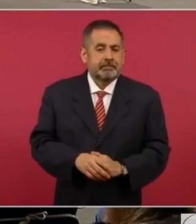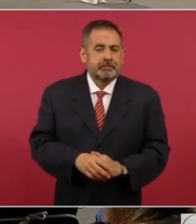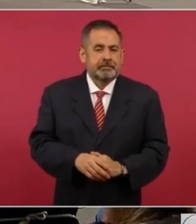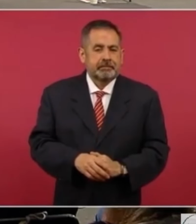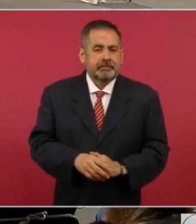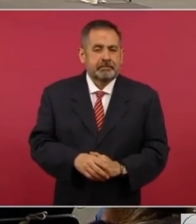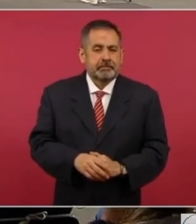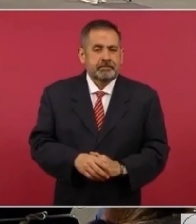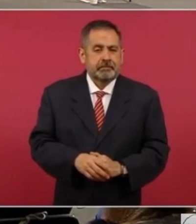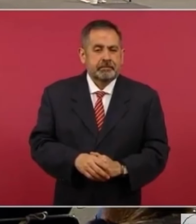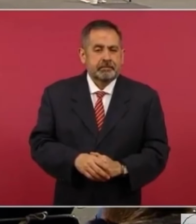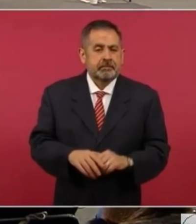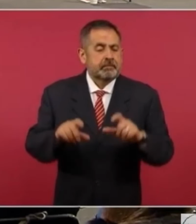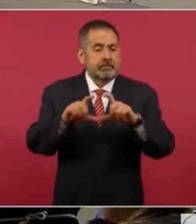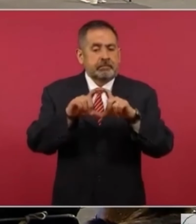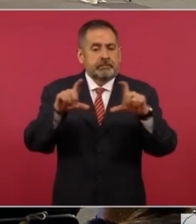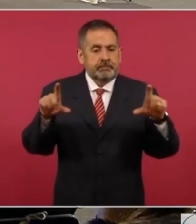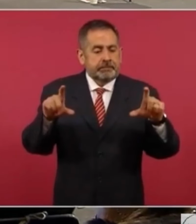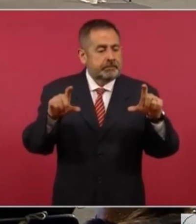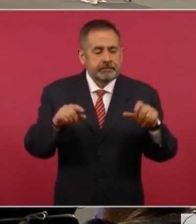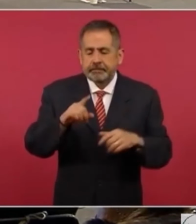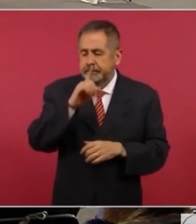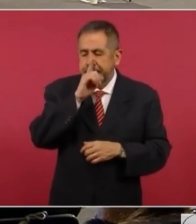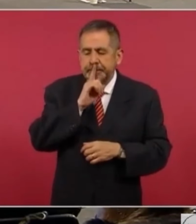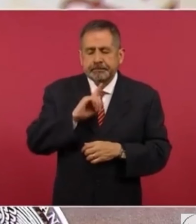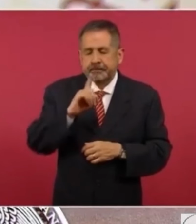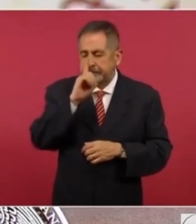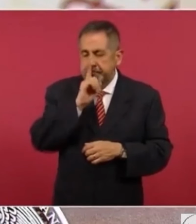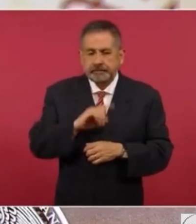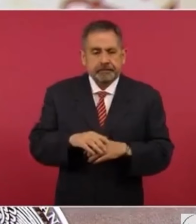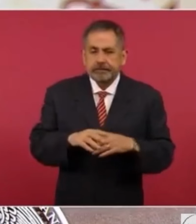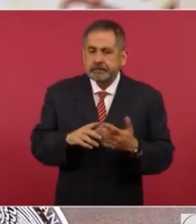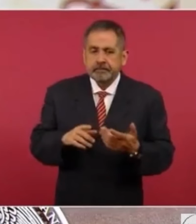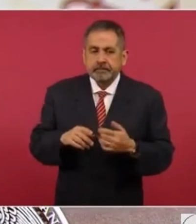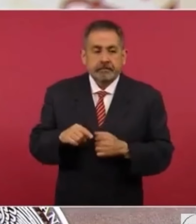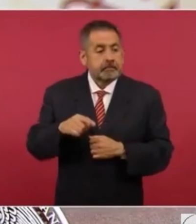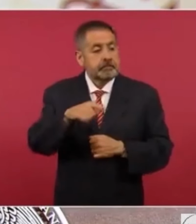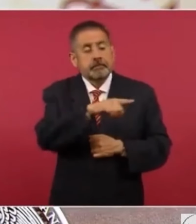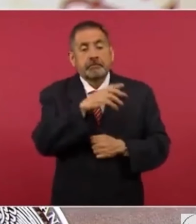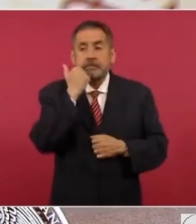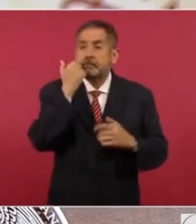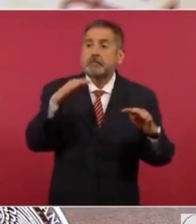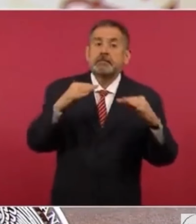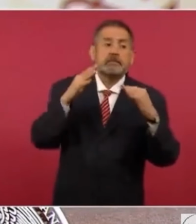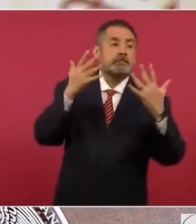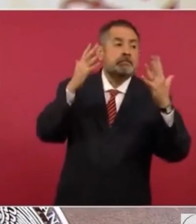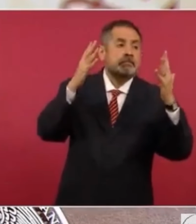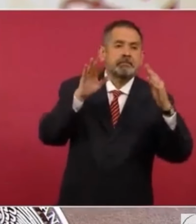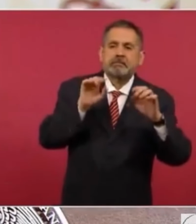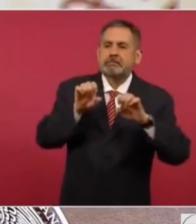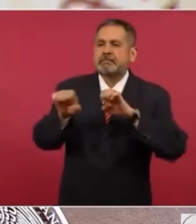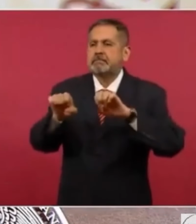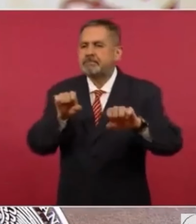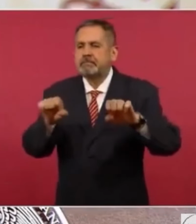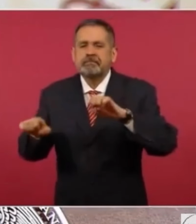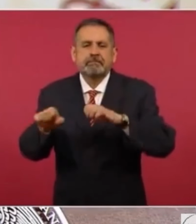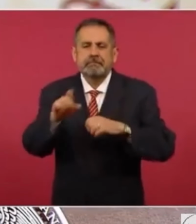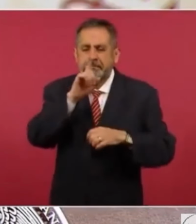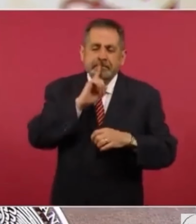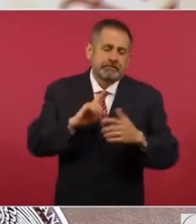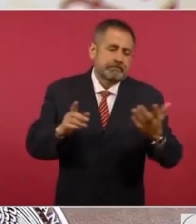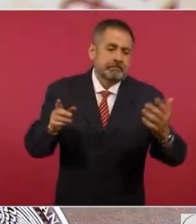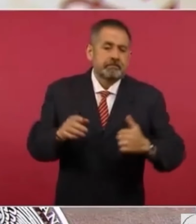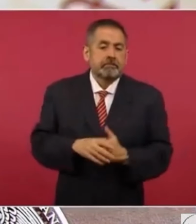la que titulamos Siembra mentiras y cosecharás aplausos de la oposición. En vísperas de la marcha